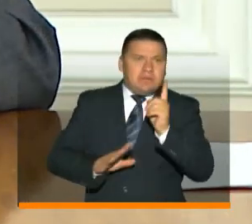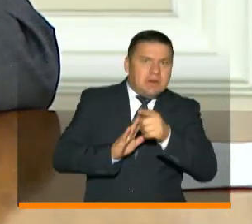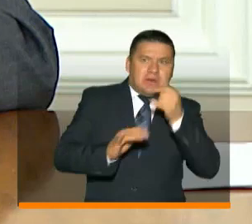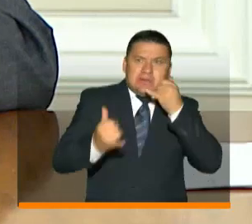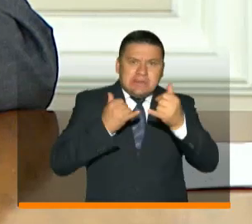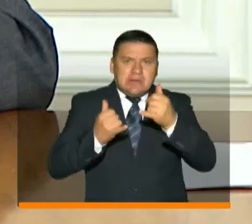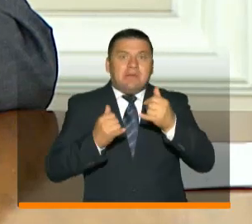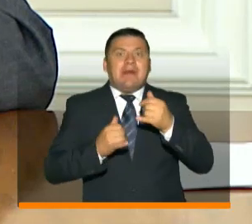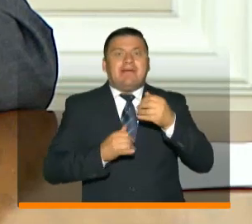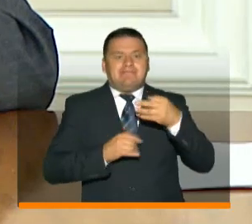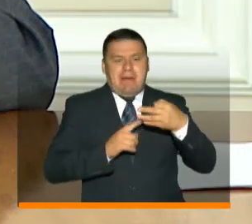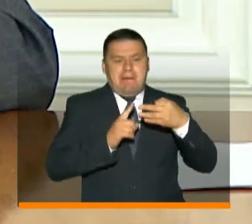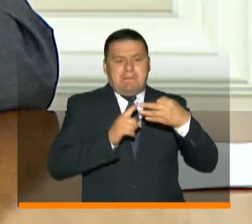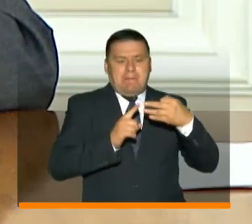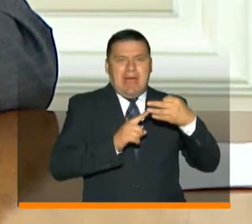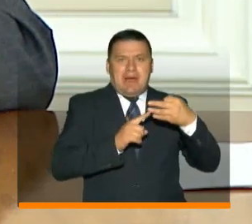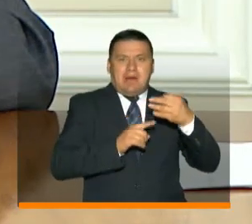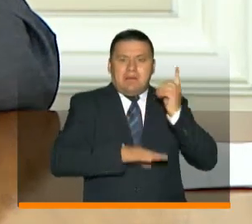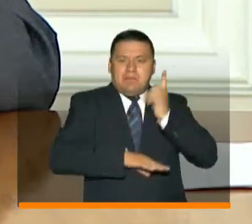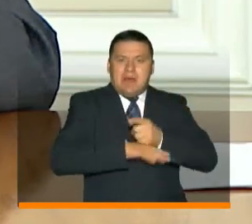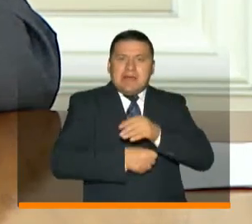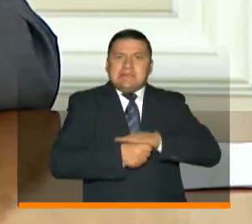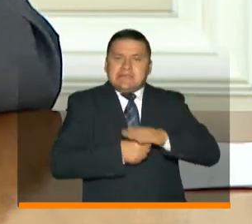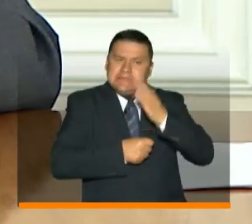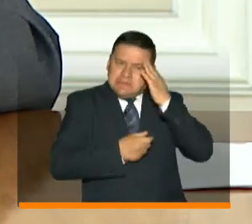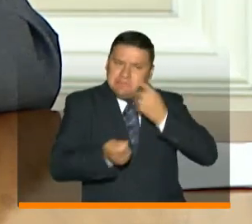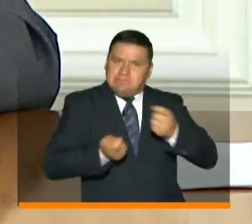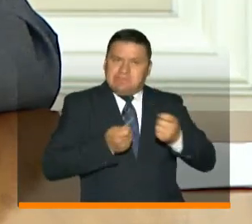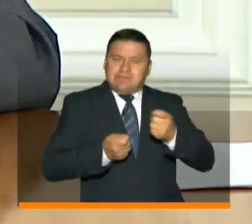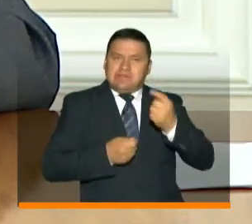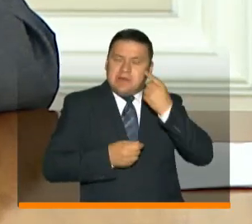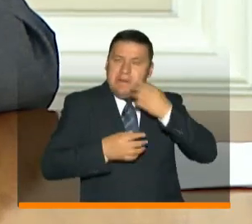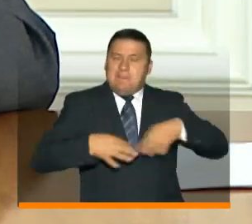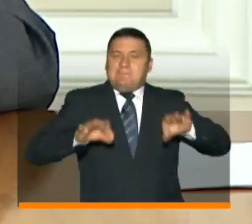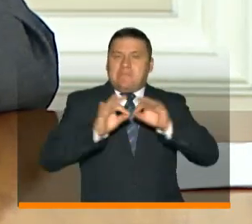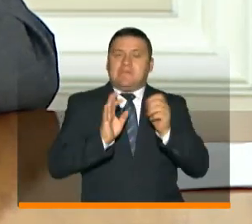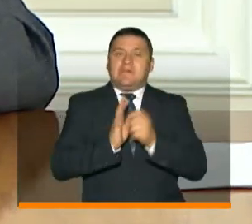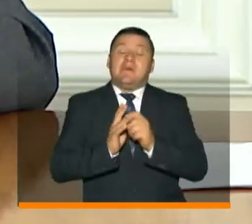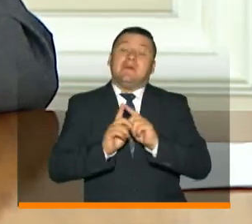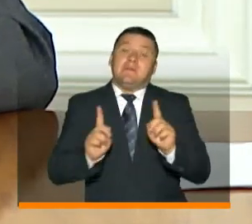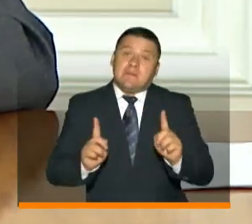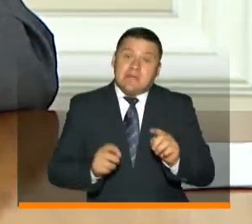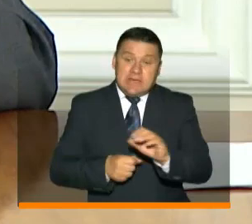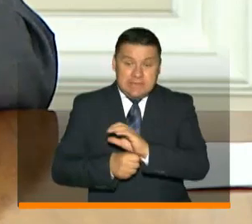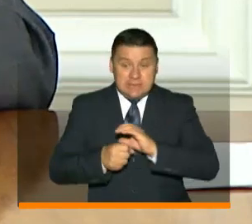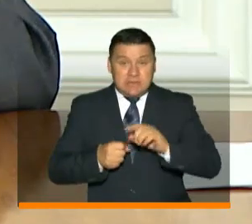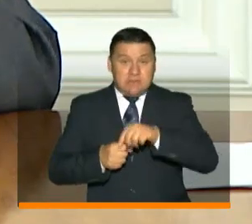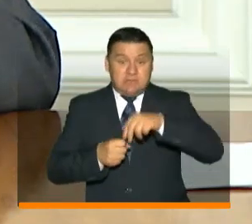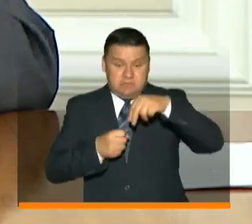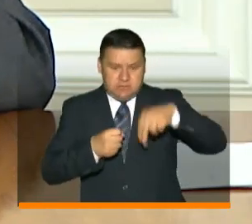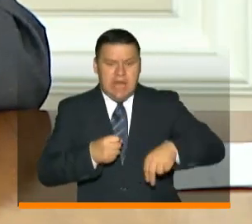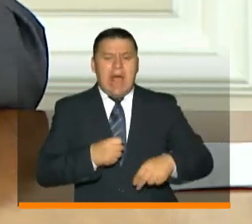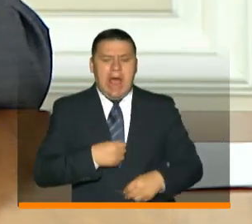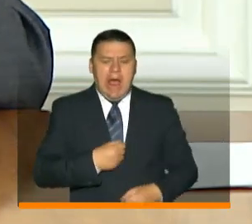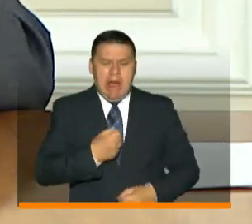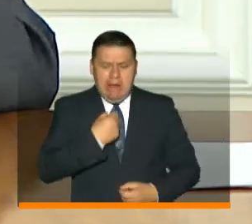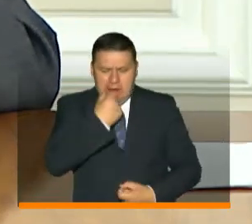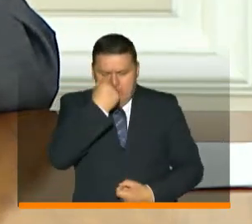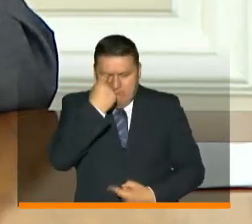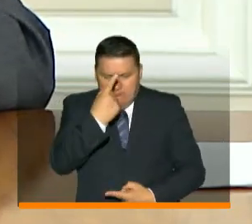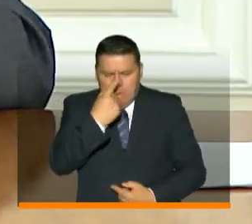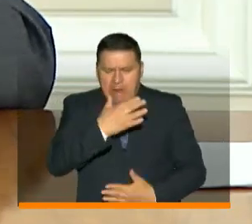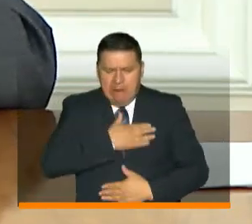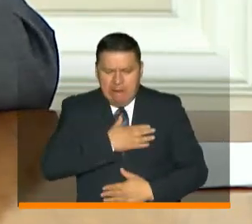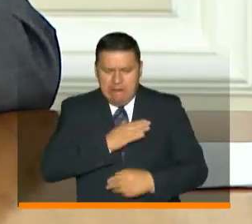medidas mantener la situación bajo el mayor control, siempre y cuando la ciudadanía se mantenga en